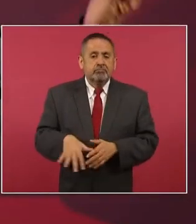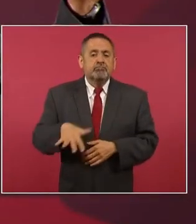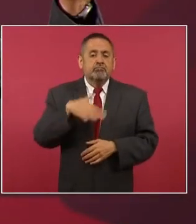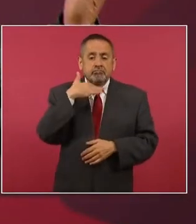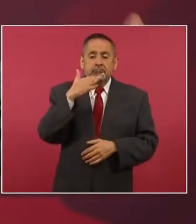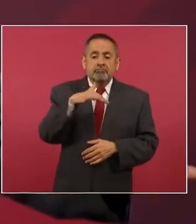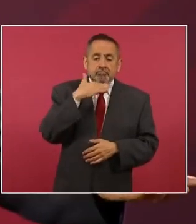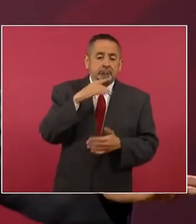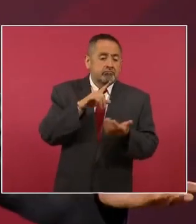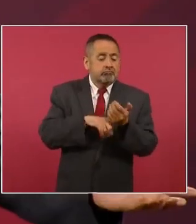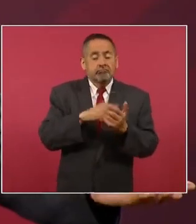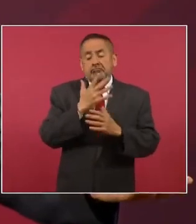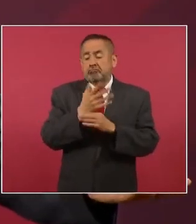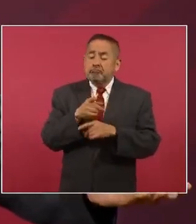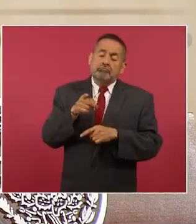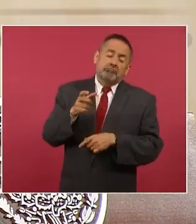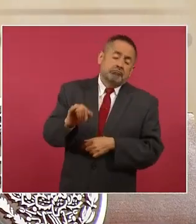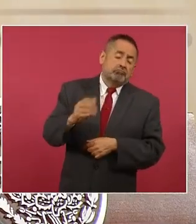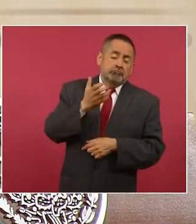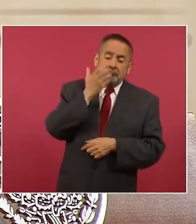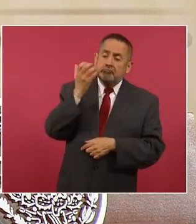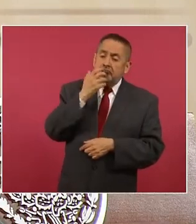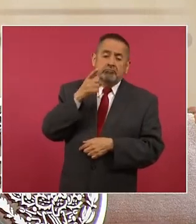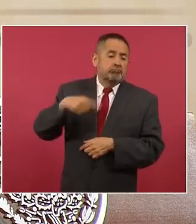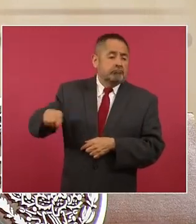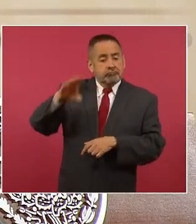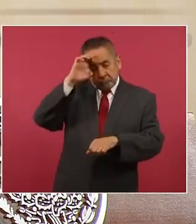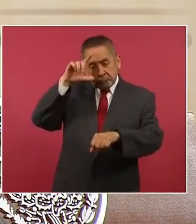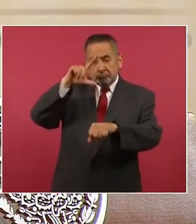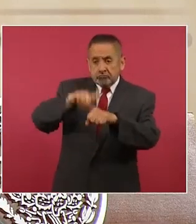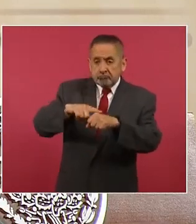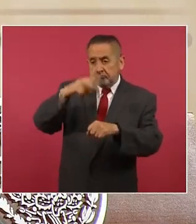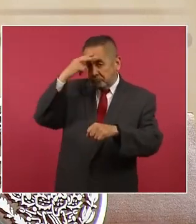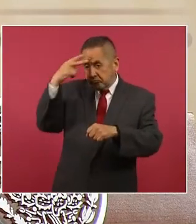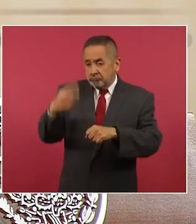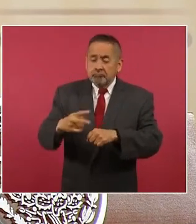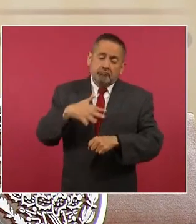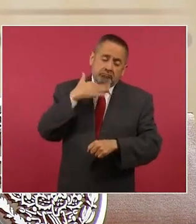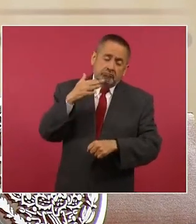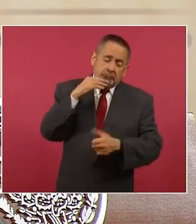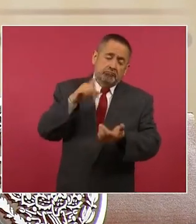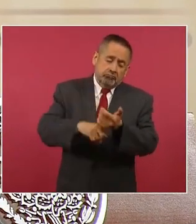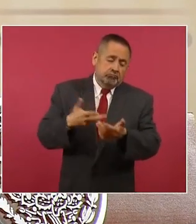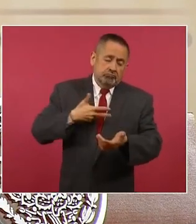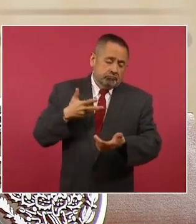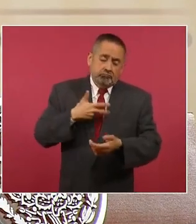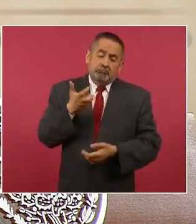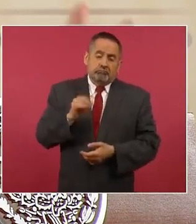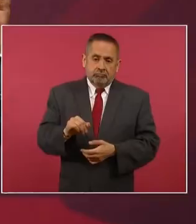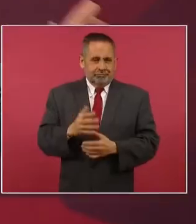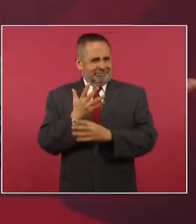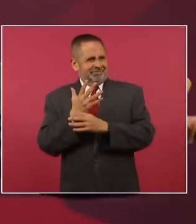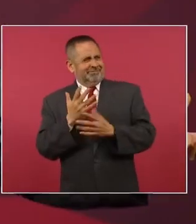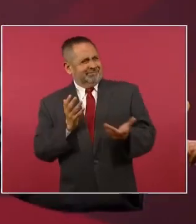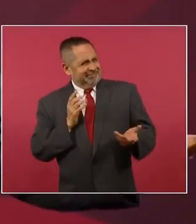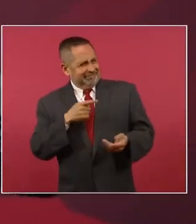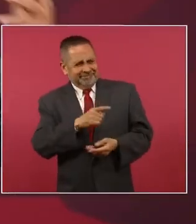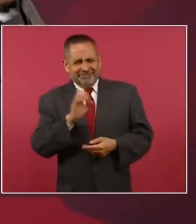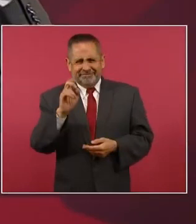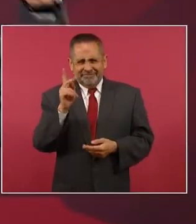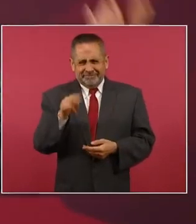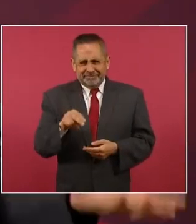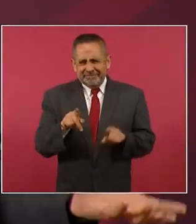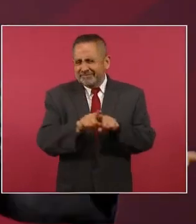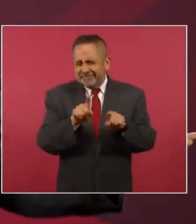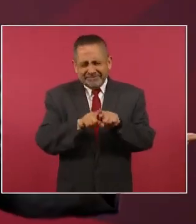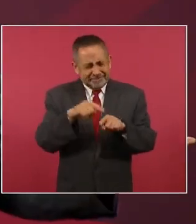corrupción era parte de la cultura del pueblo de México. Pues es parecido, pero